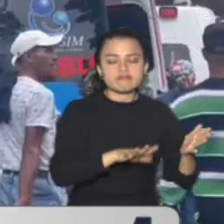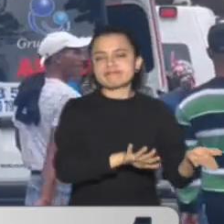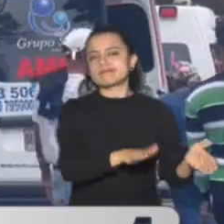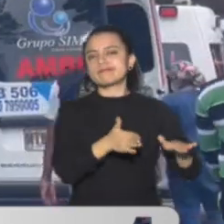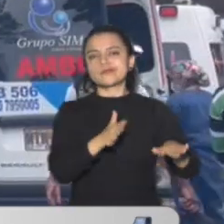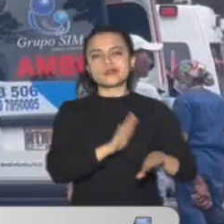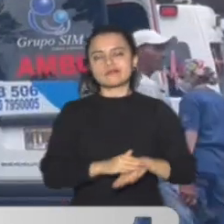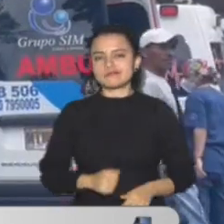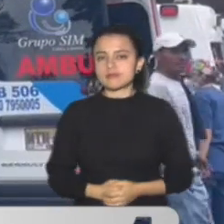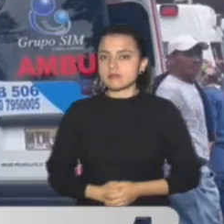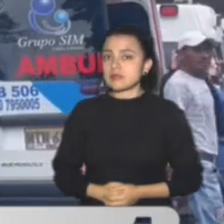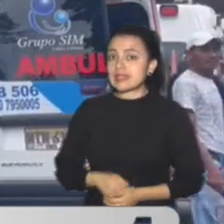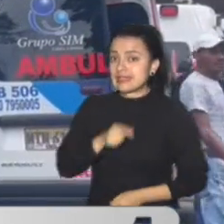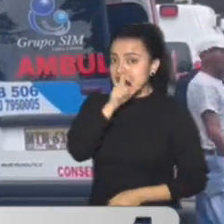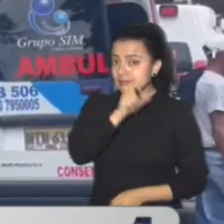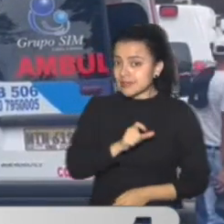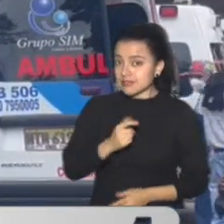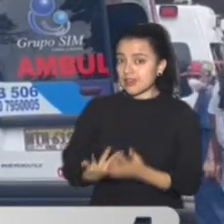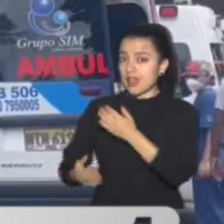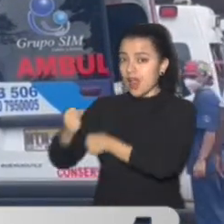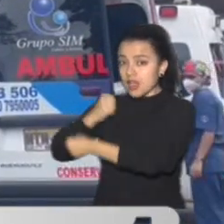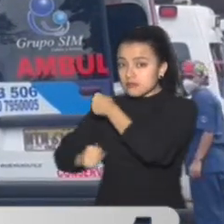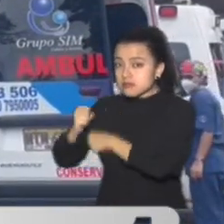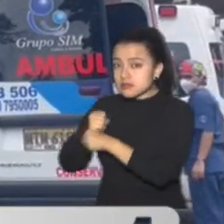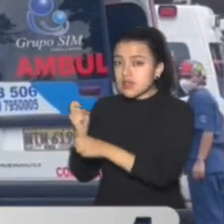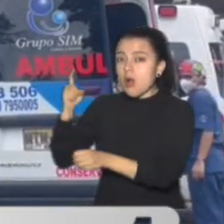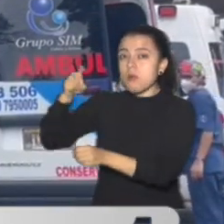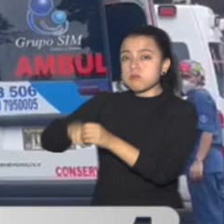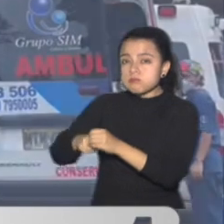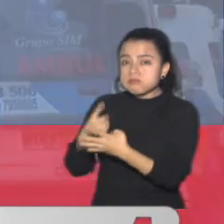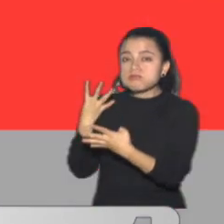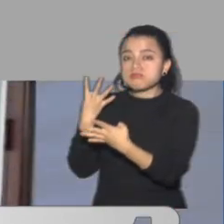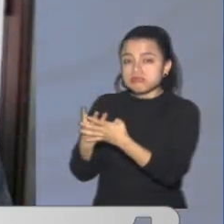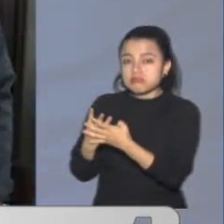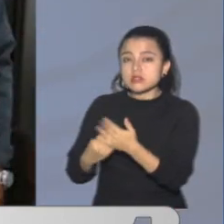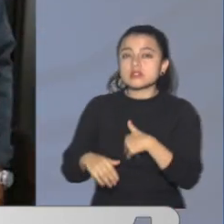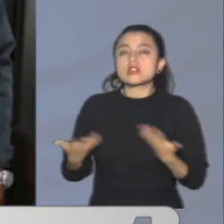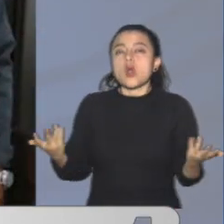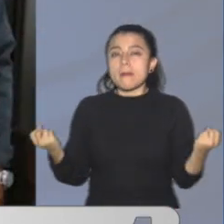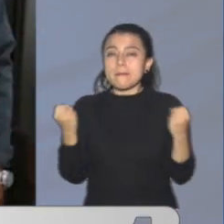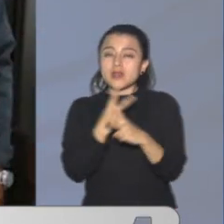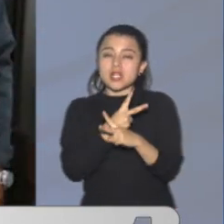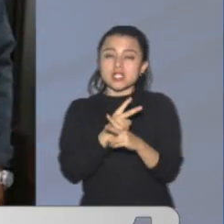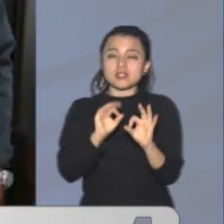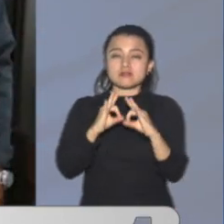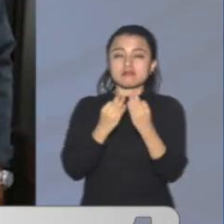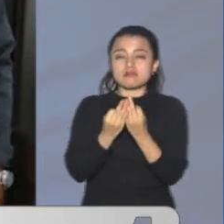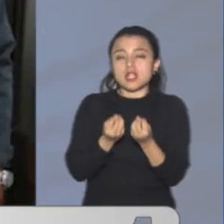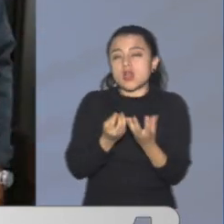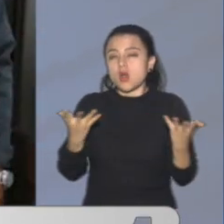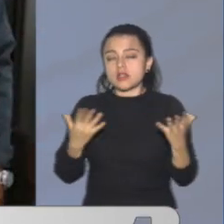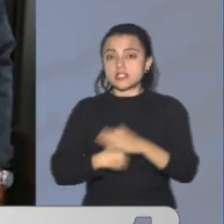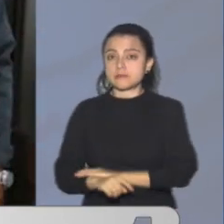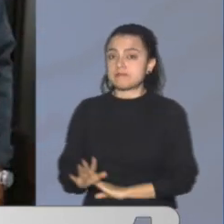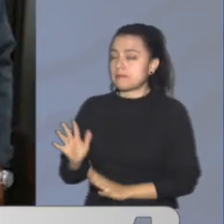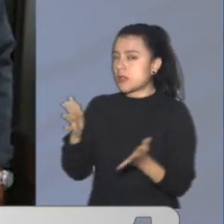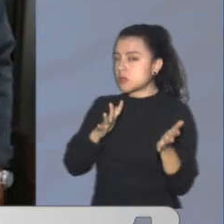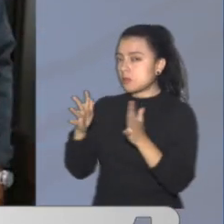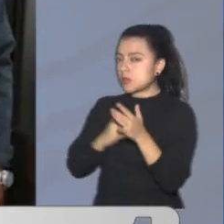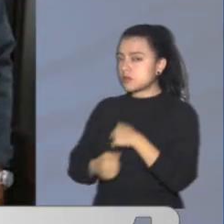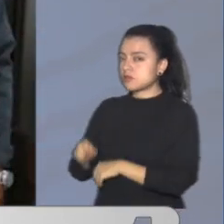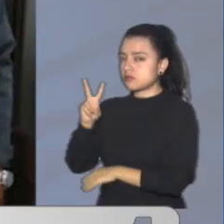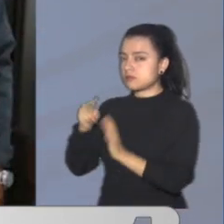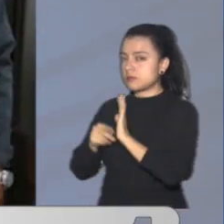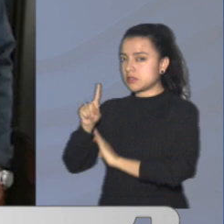estaba desde el año pasado en prisión por el presunto delito de violencia intrafamiliar desde septiembre del 2021 estaba en este